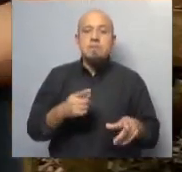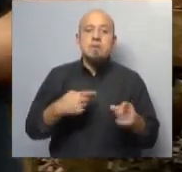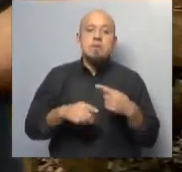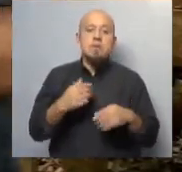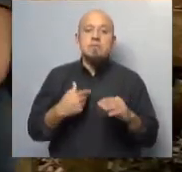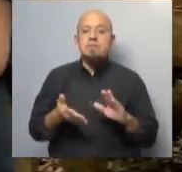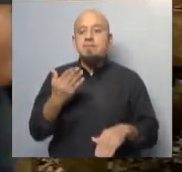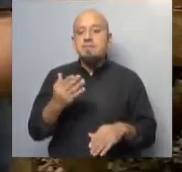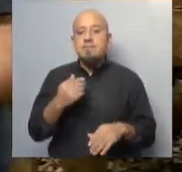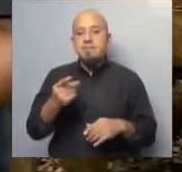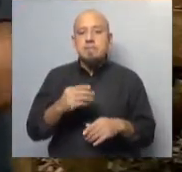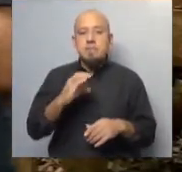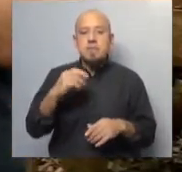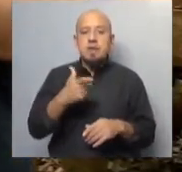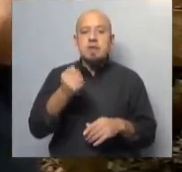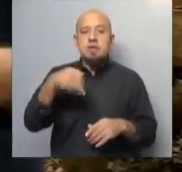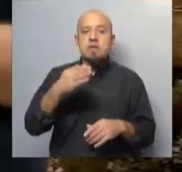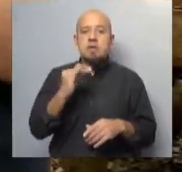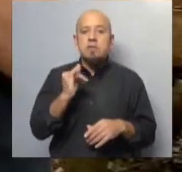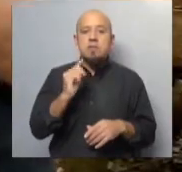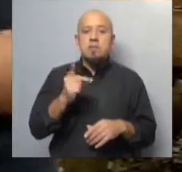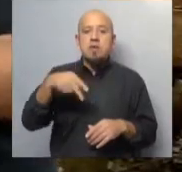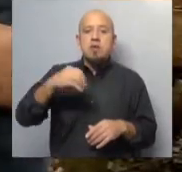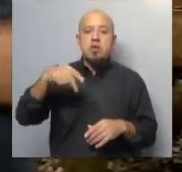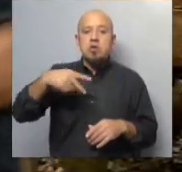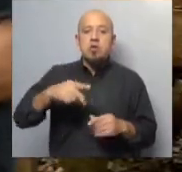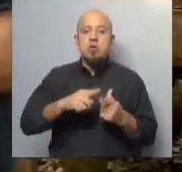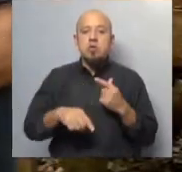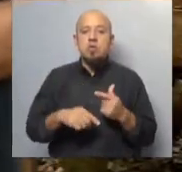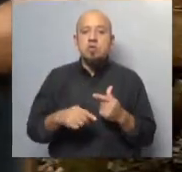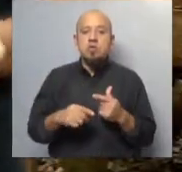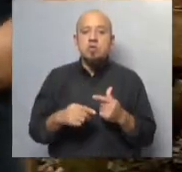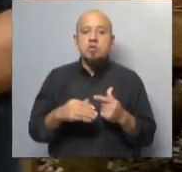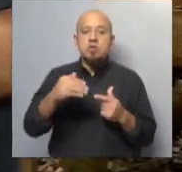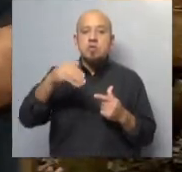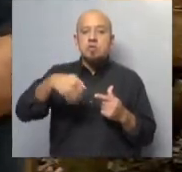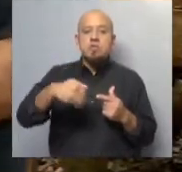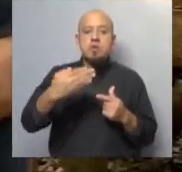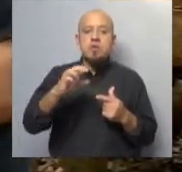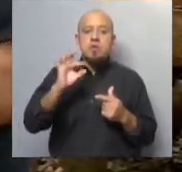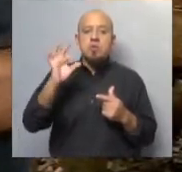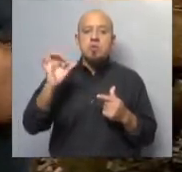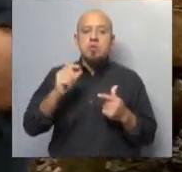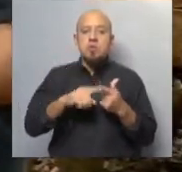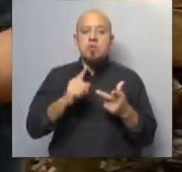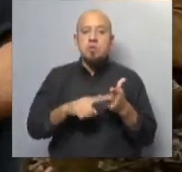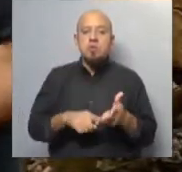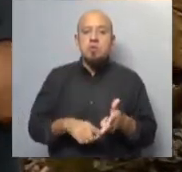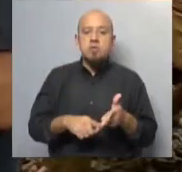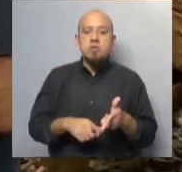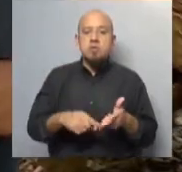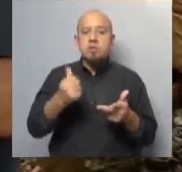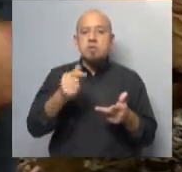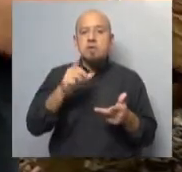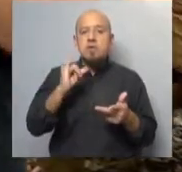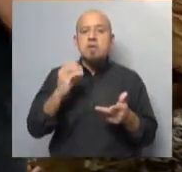más conocidas, el champiñón, el hongo rojo con pintitas blancas, Mario Bros, la manita muscaria de Alicia en